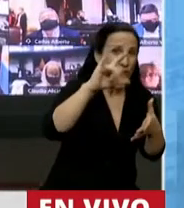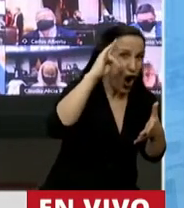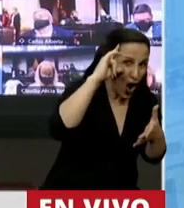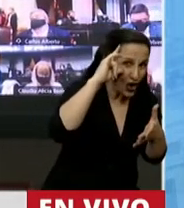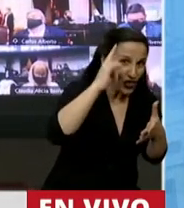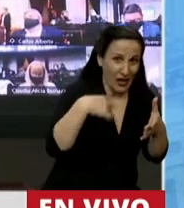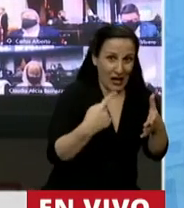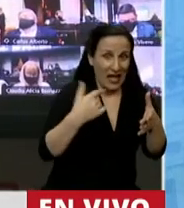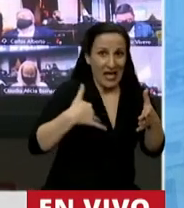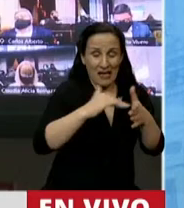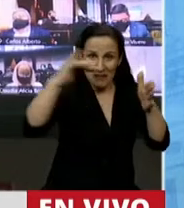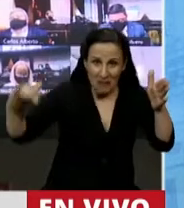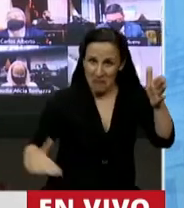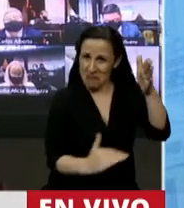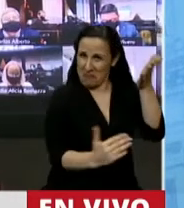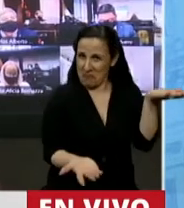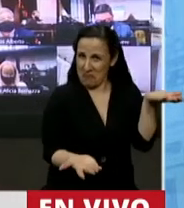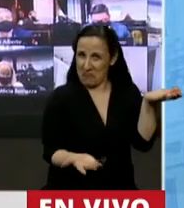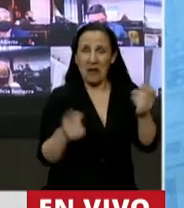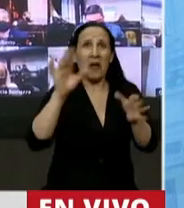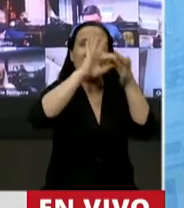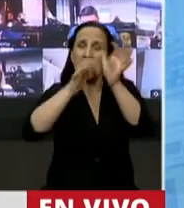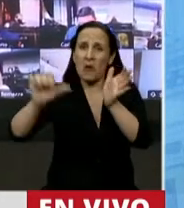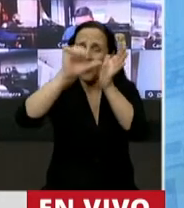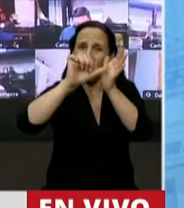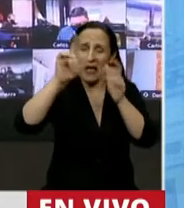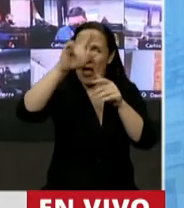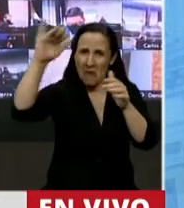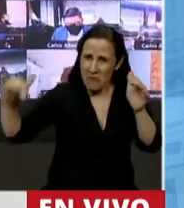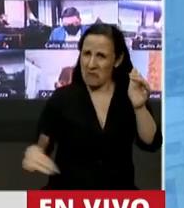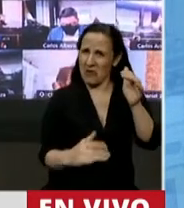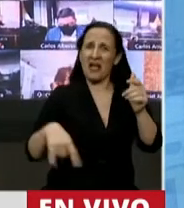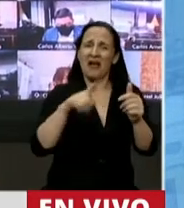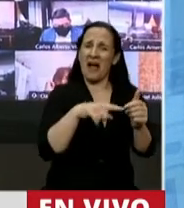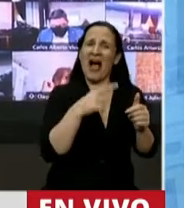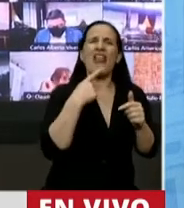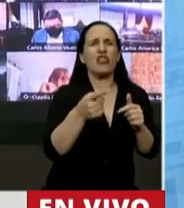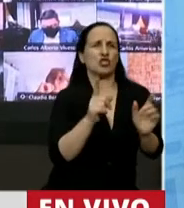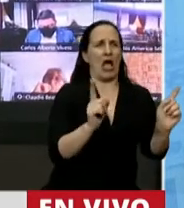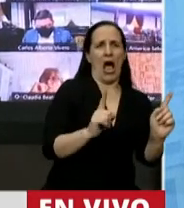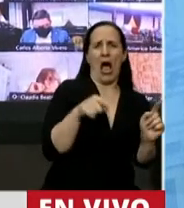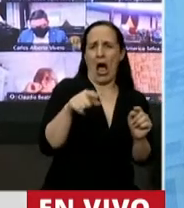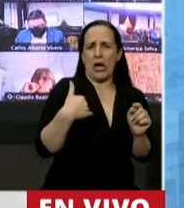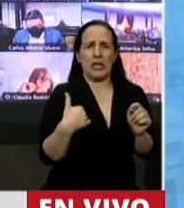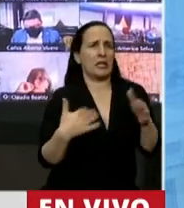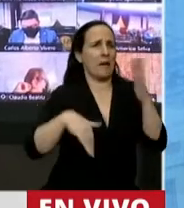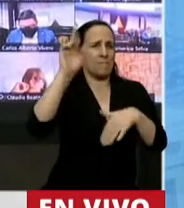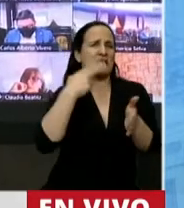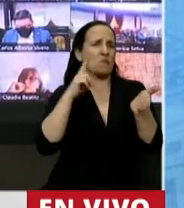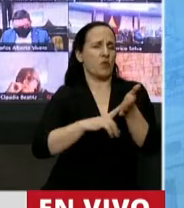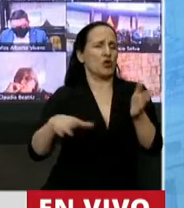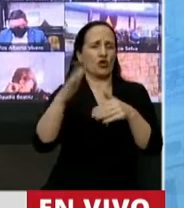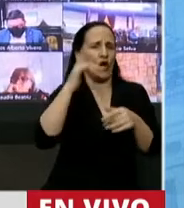por debajo de los europeos. Hemos escuchado, y tal vez sea el argumento más difundido, que esta iniciativa atenta contra las